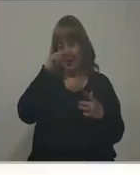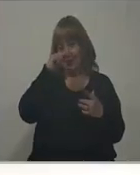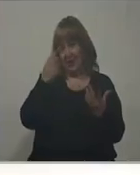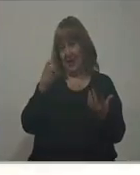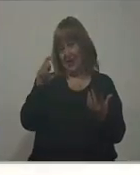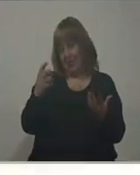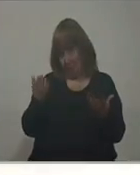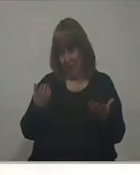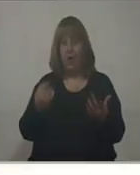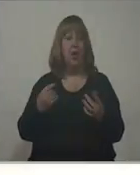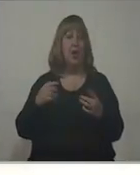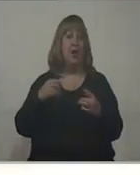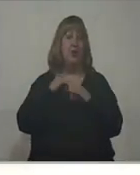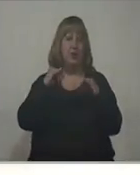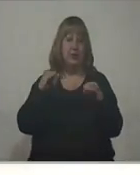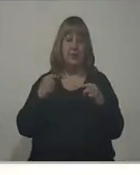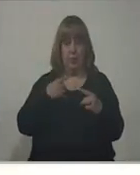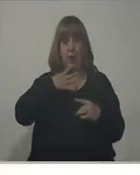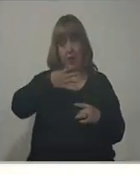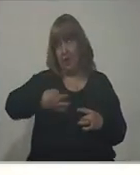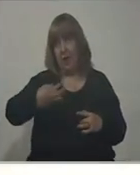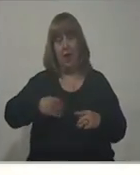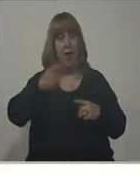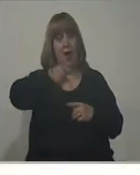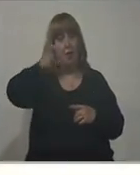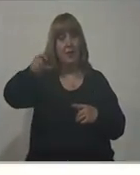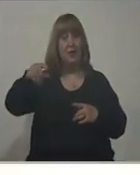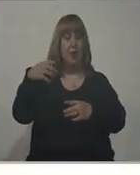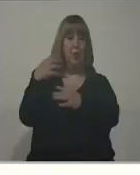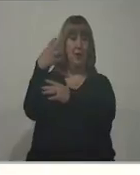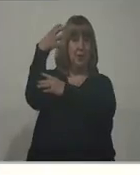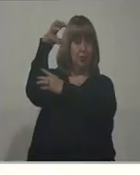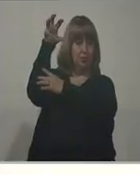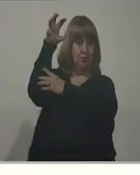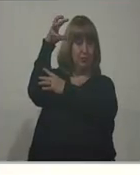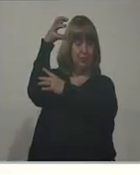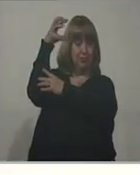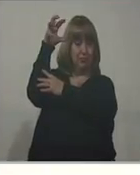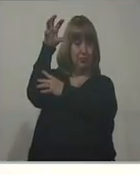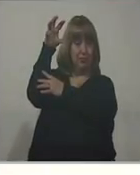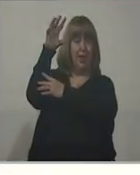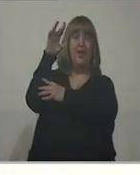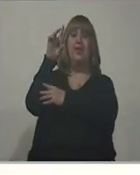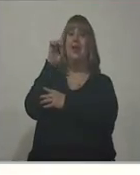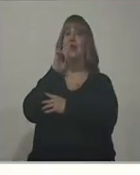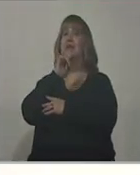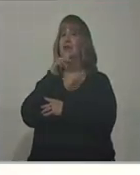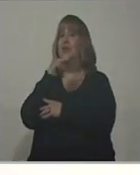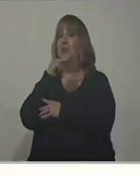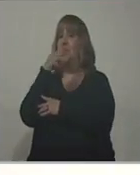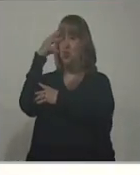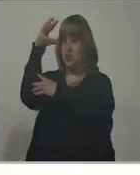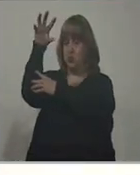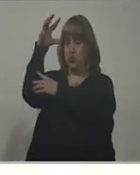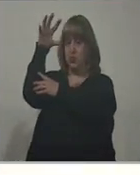mucha gente que no nos puede ver. Claro. Porque tienen la conexión con este sistema satelital. Uh-huh. Hay